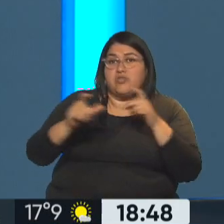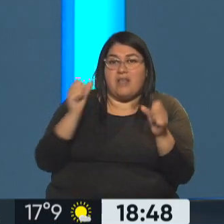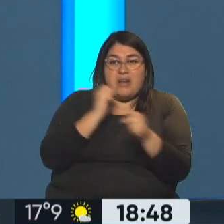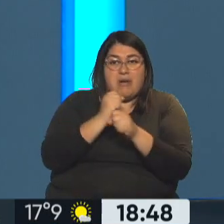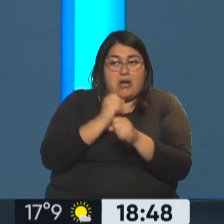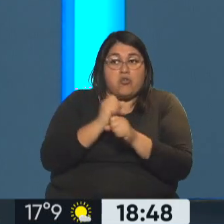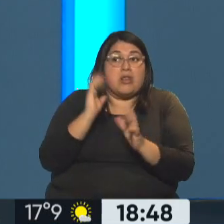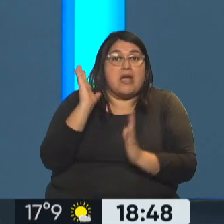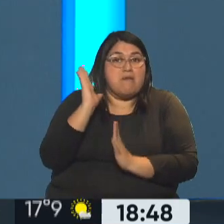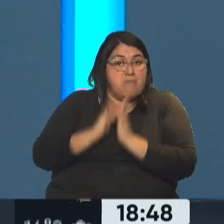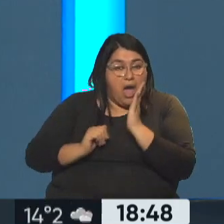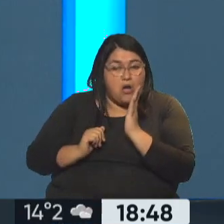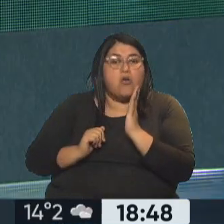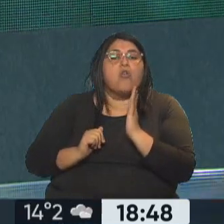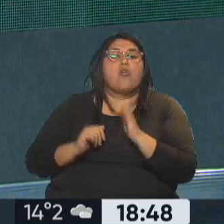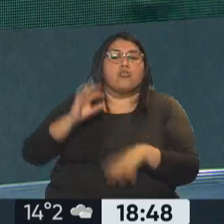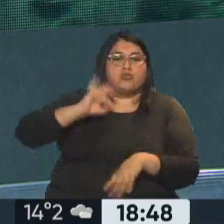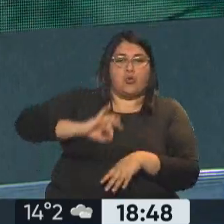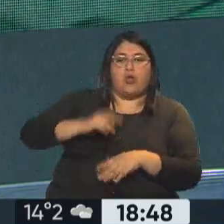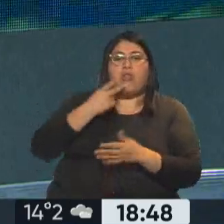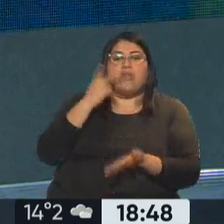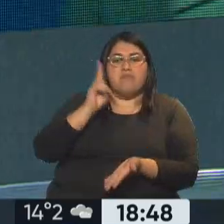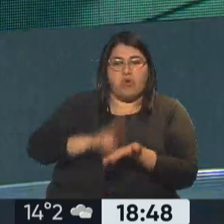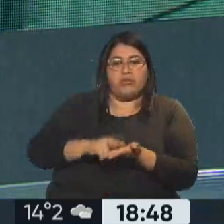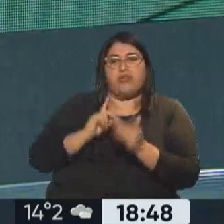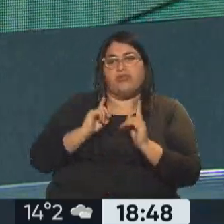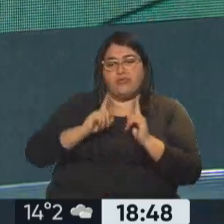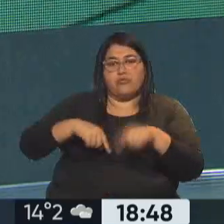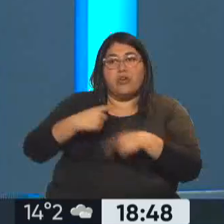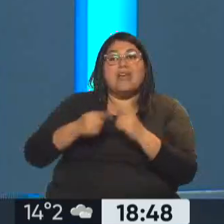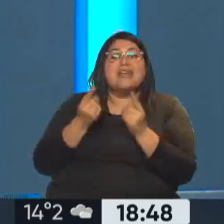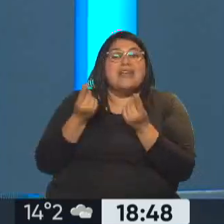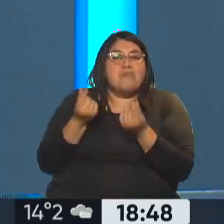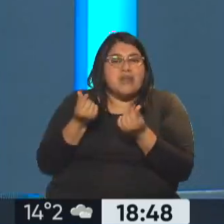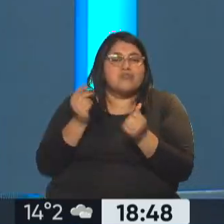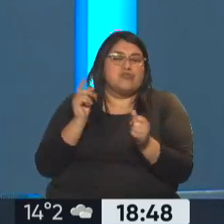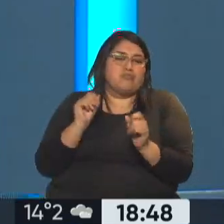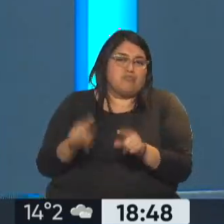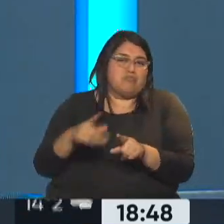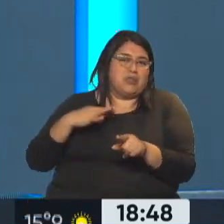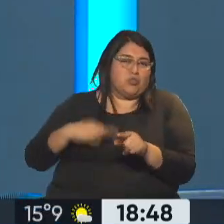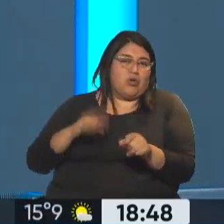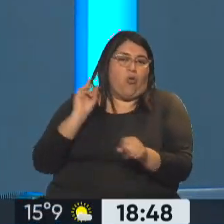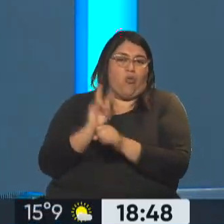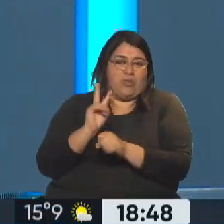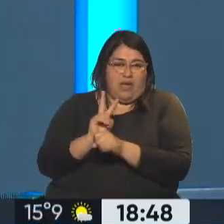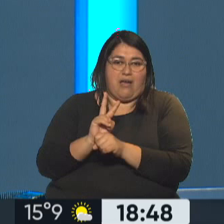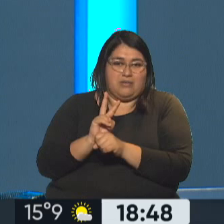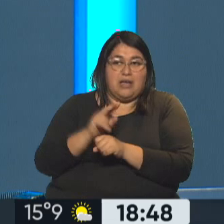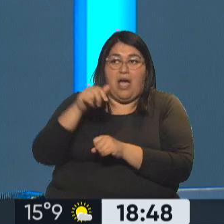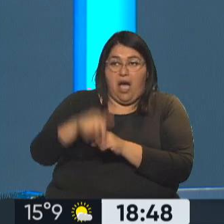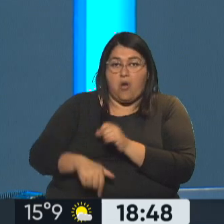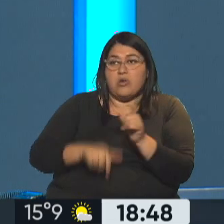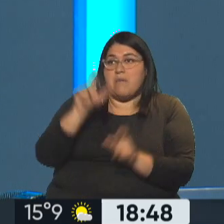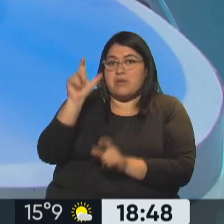de dependencia, paguen ganancia y poder cuidar el bolsillo, ¿sí?, de los y los trabajadores, y que cada vez más